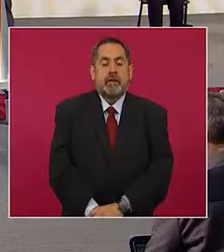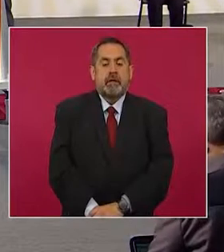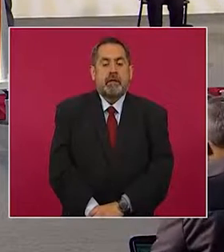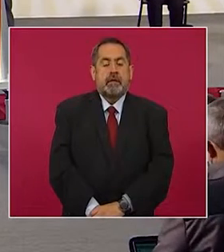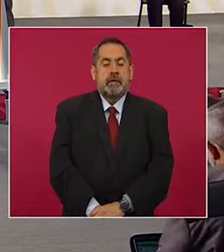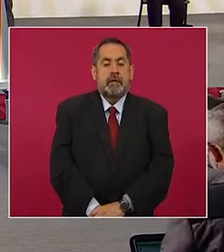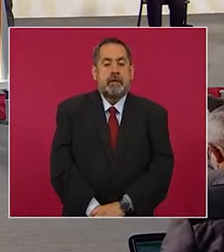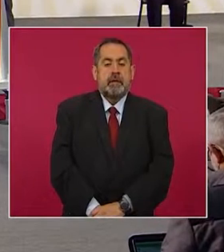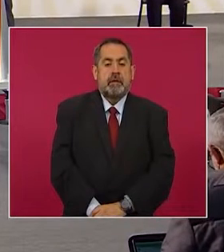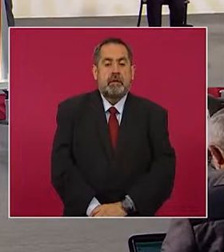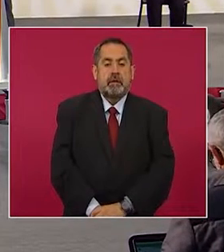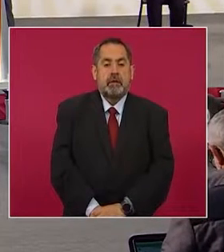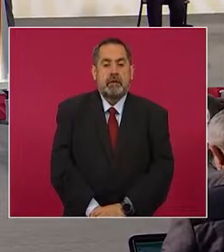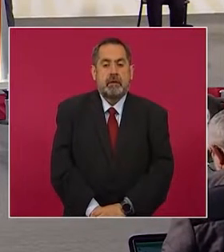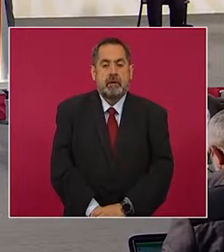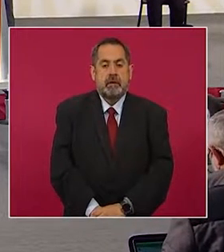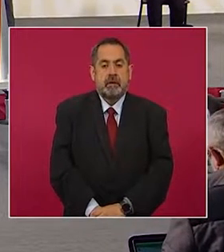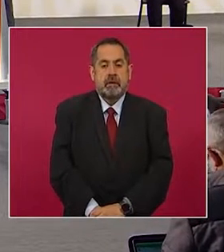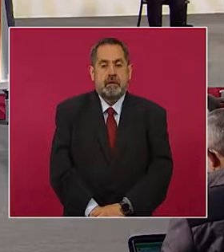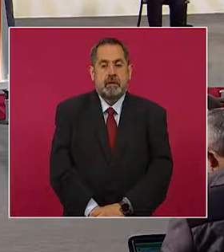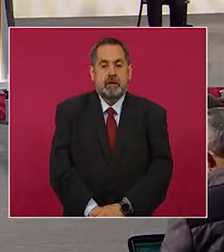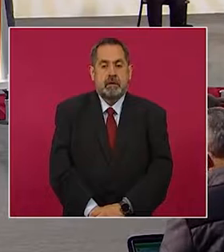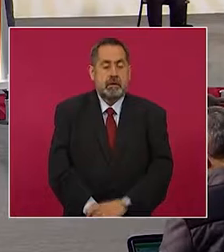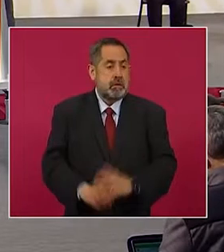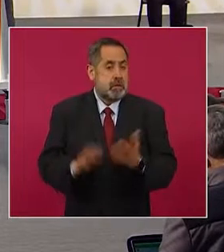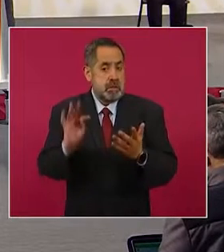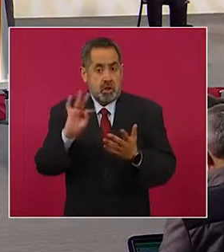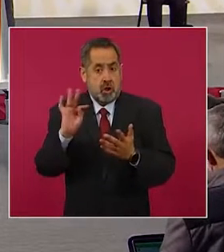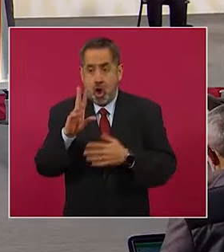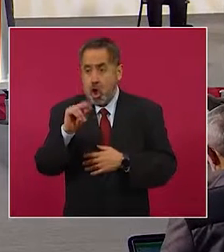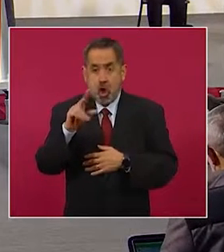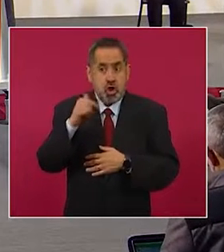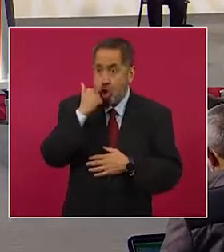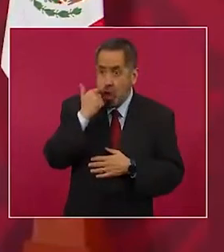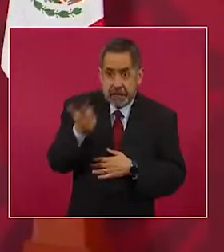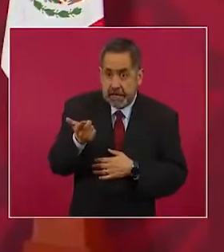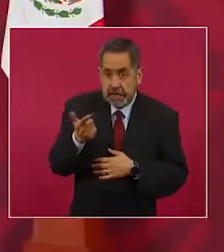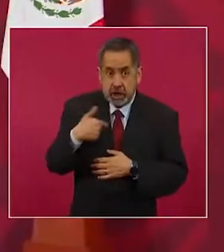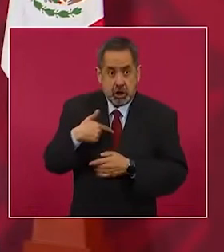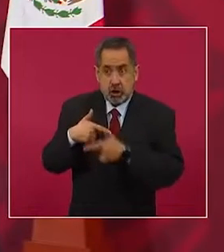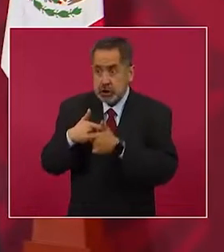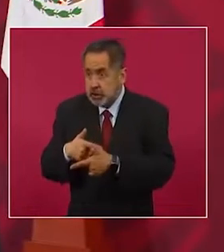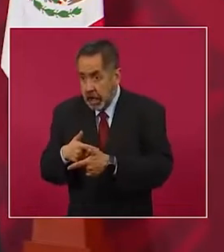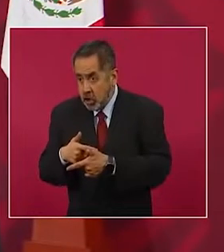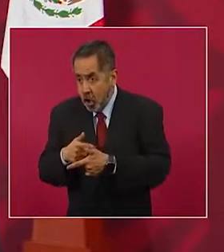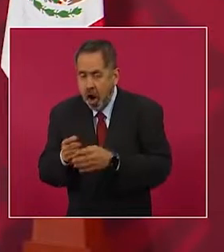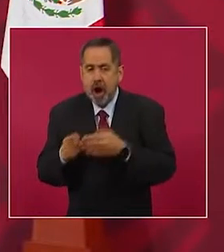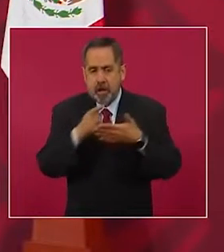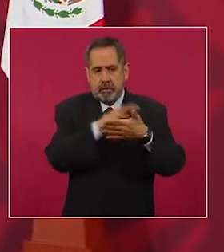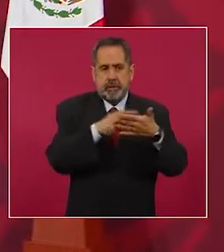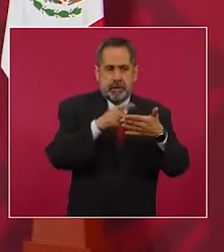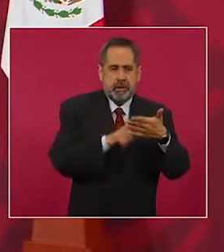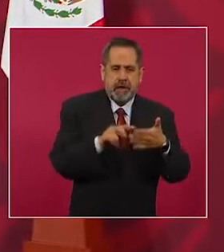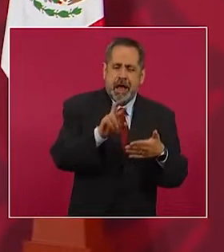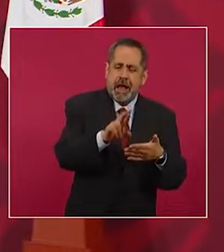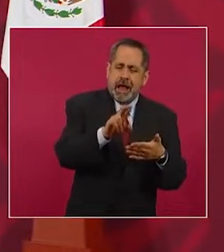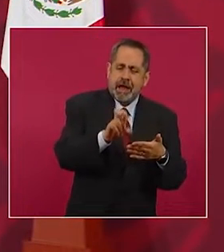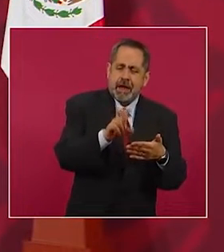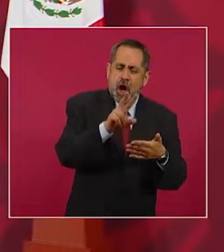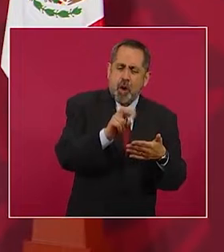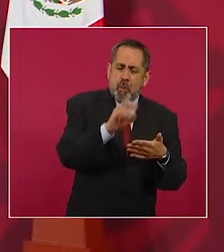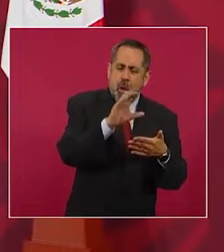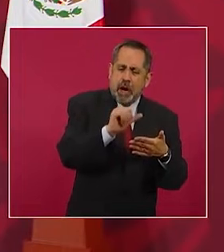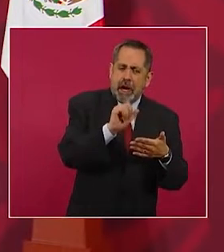de la confianza. O sea, los que no quieren tienen que tachar ahí. Si no, cambian la